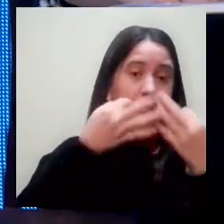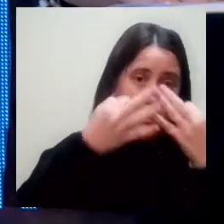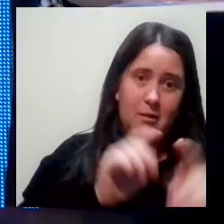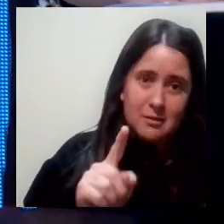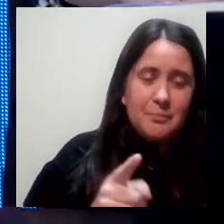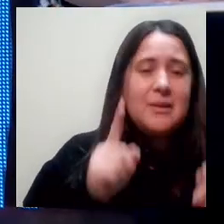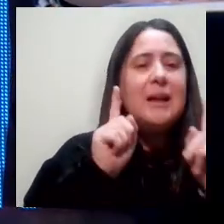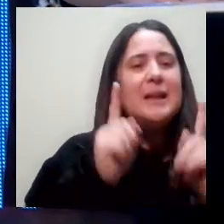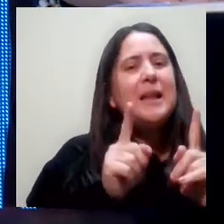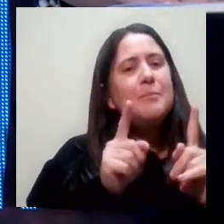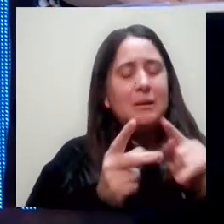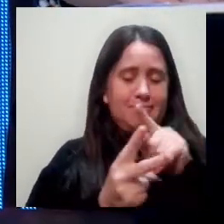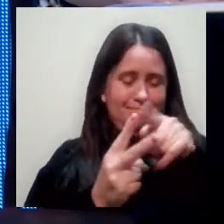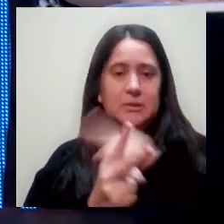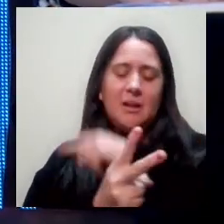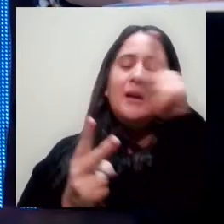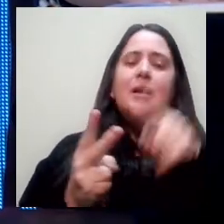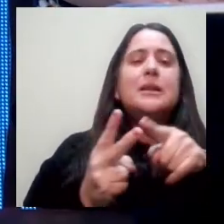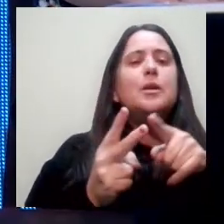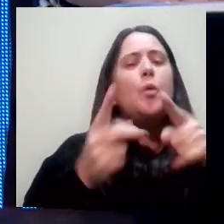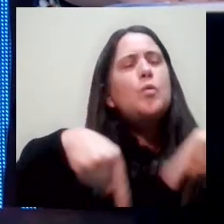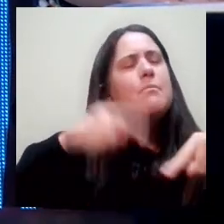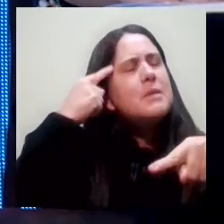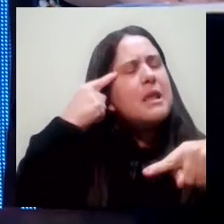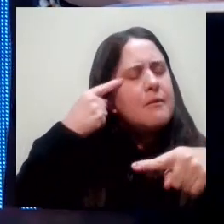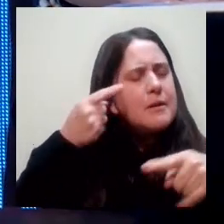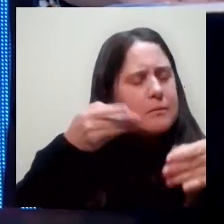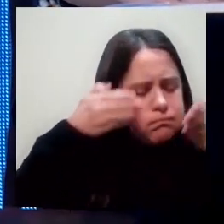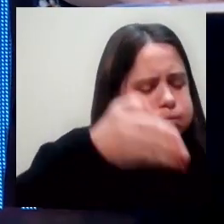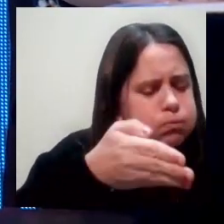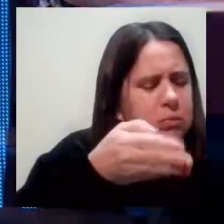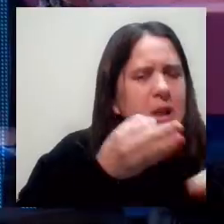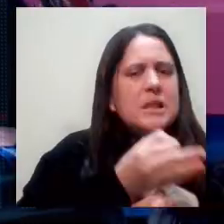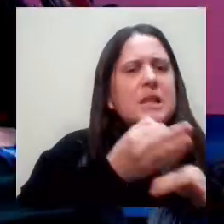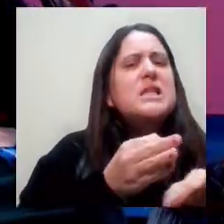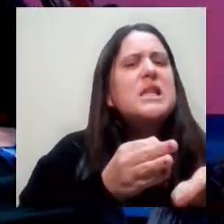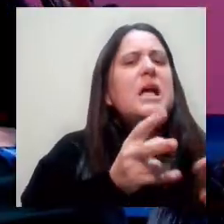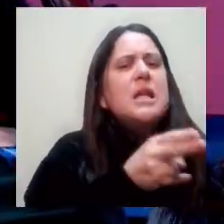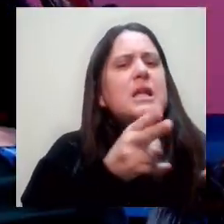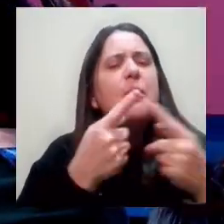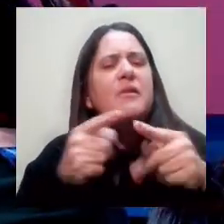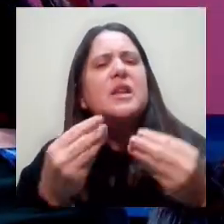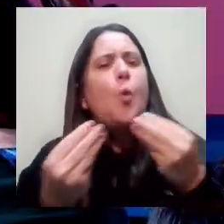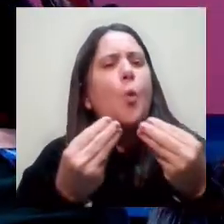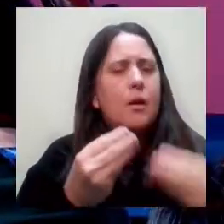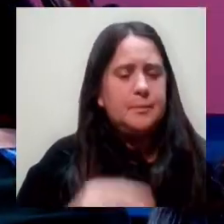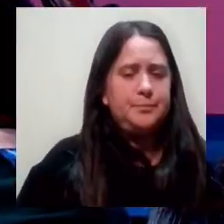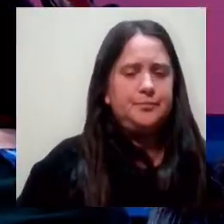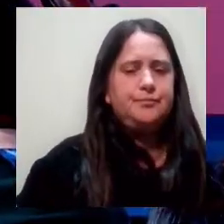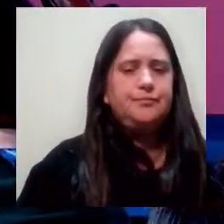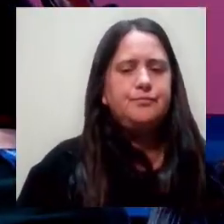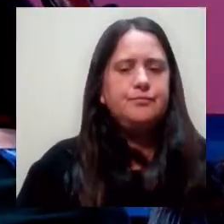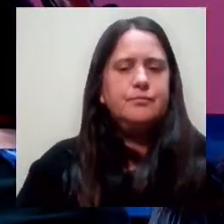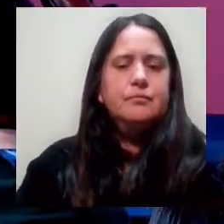aspectos pondrían el énfasis en la enseñanza en las distintas etapas? Así que vamos a comenzar